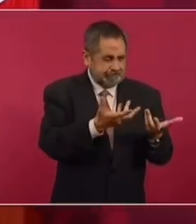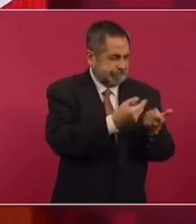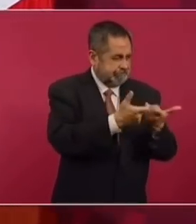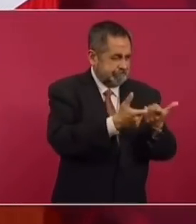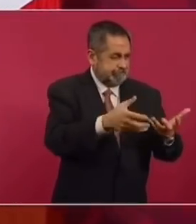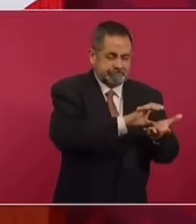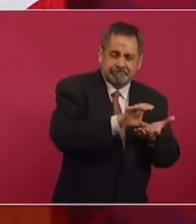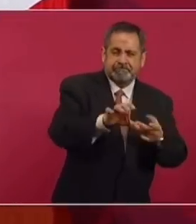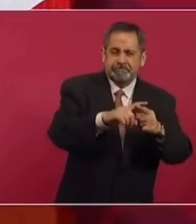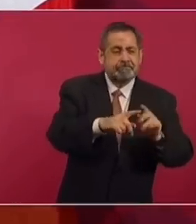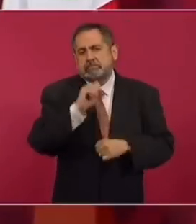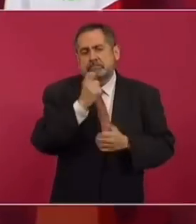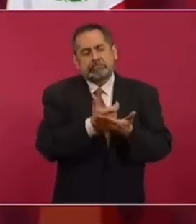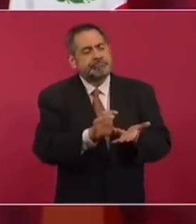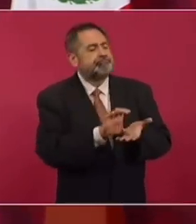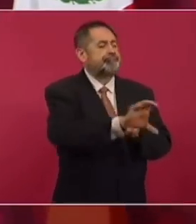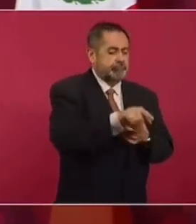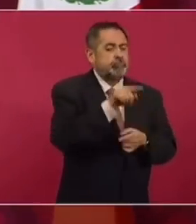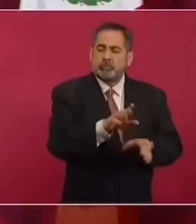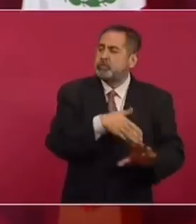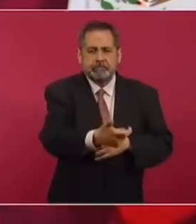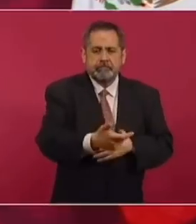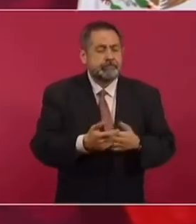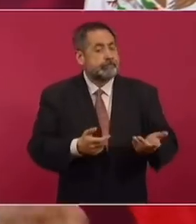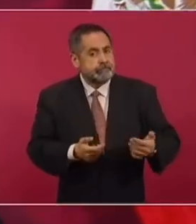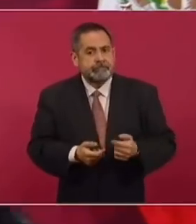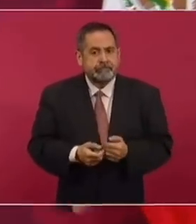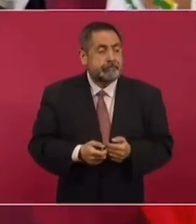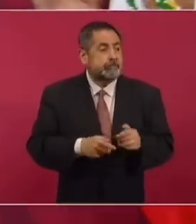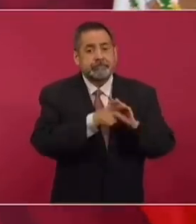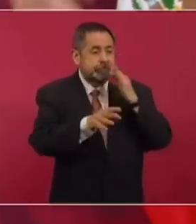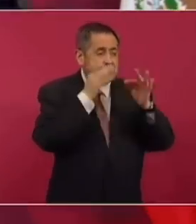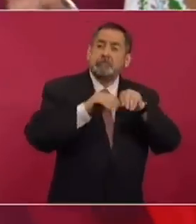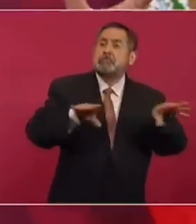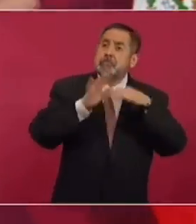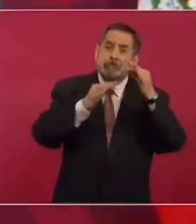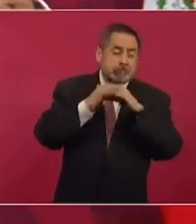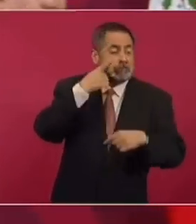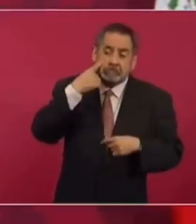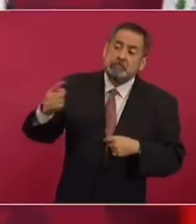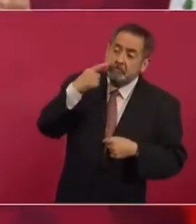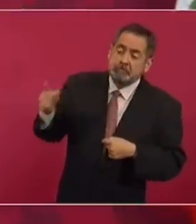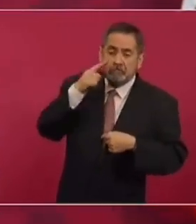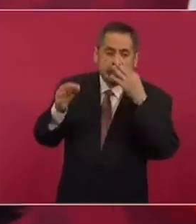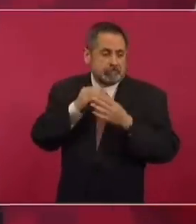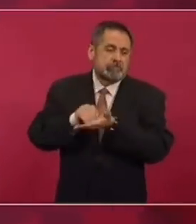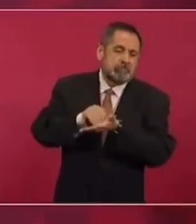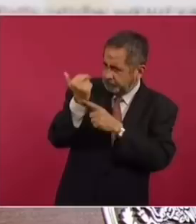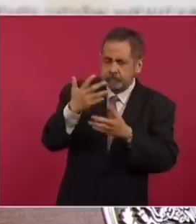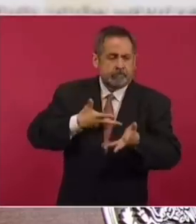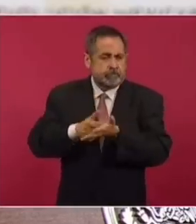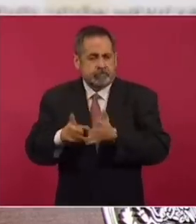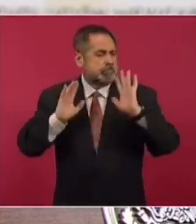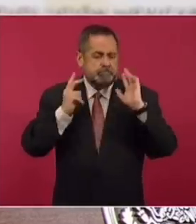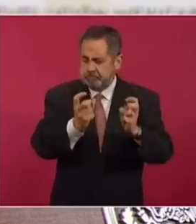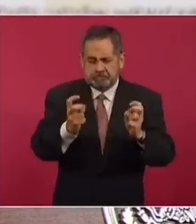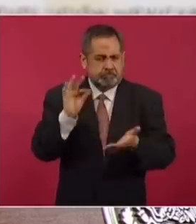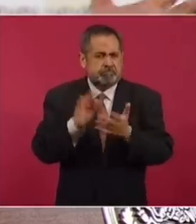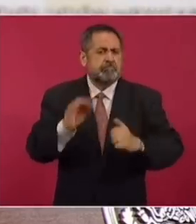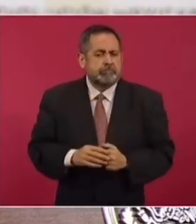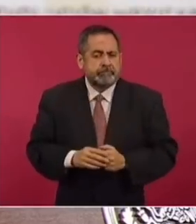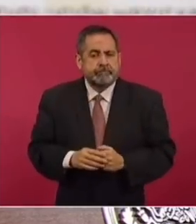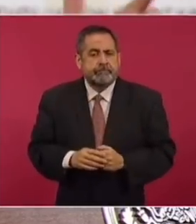tener periodistas solo por golpear, y medios que difunden campañas de desprestigio.